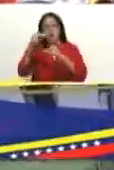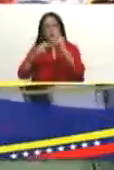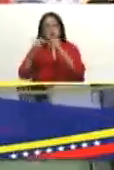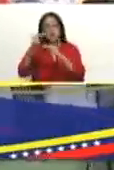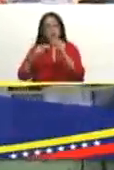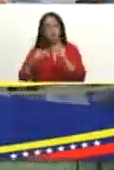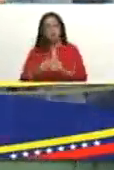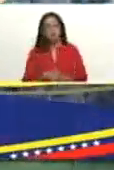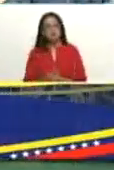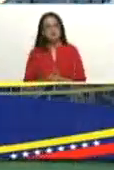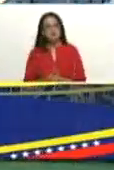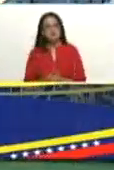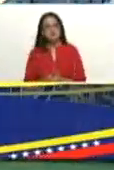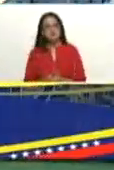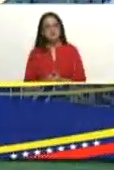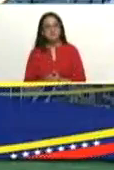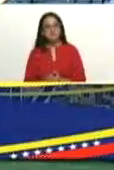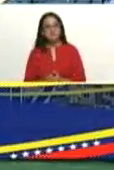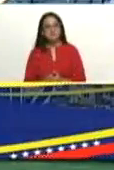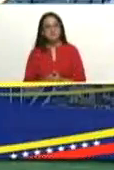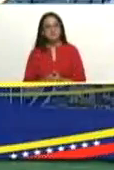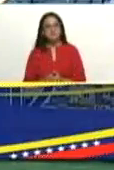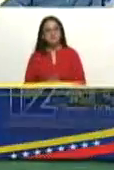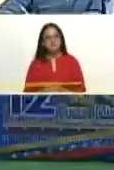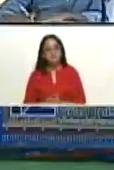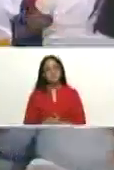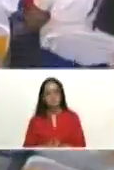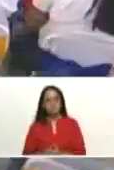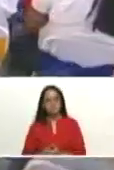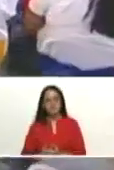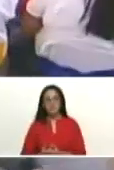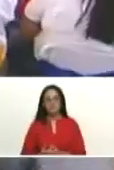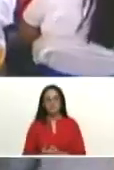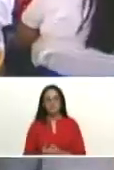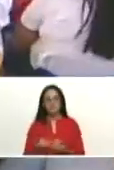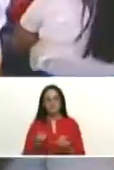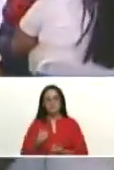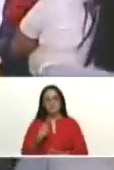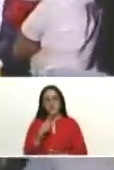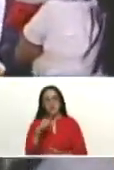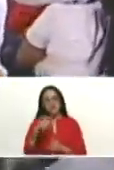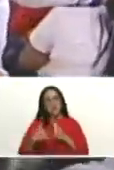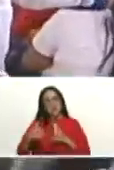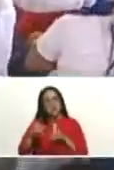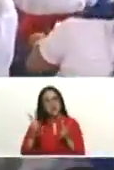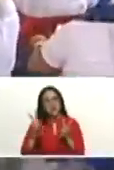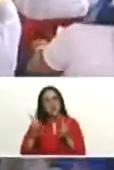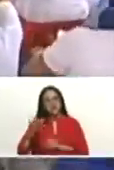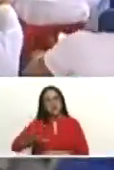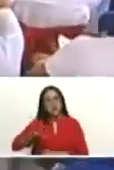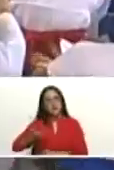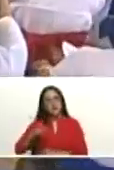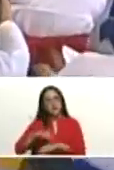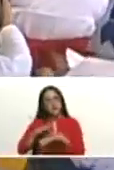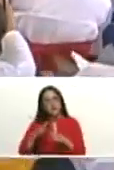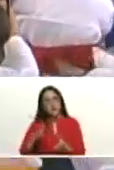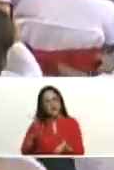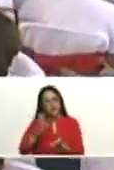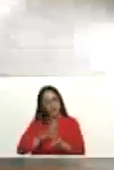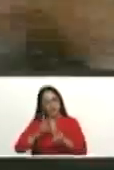popular que han puesto allí. Yo he dicho que esa es una línea fundamental, ministro Villarroel.